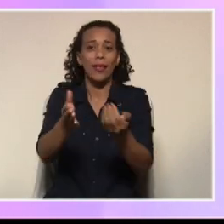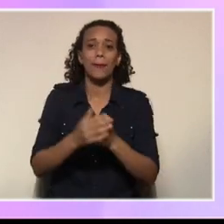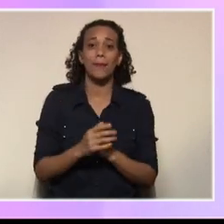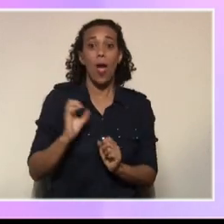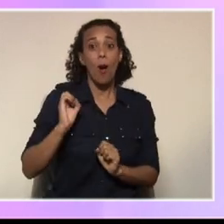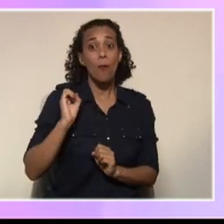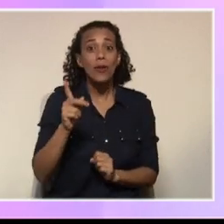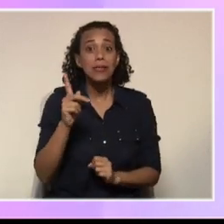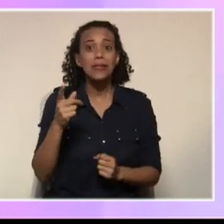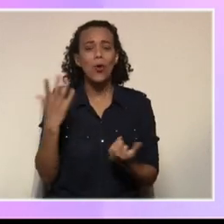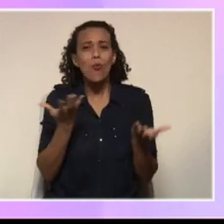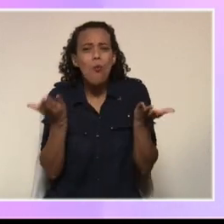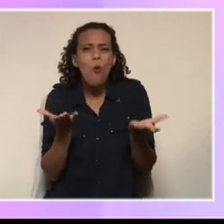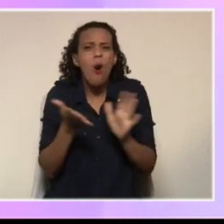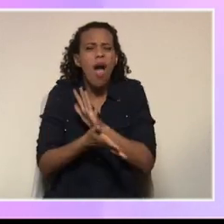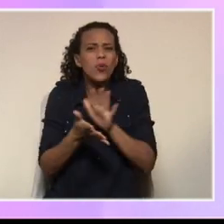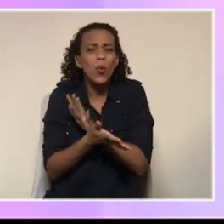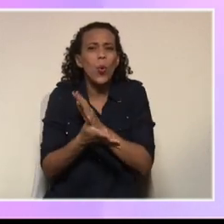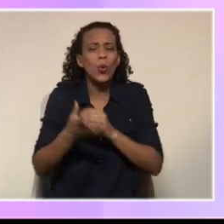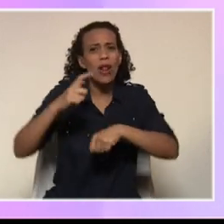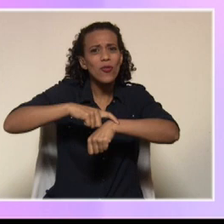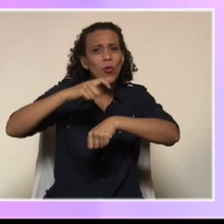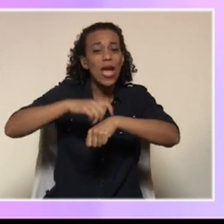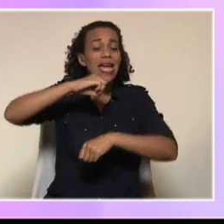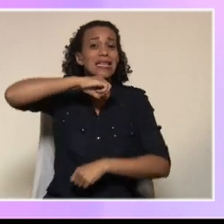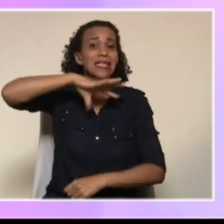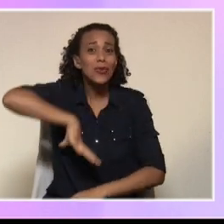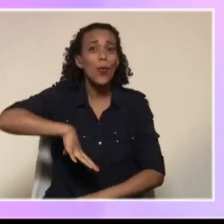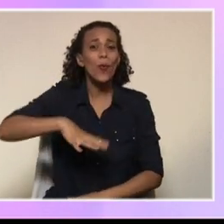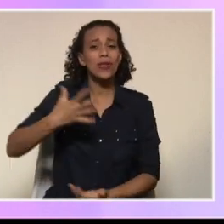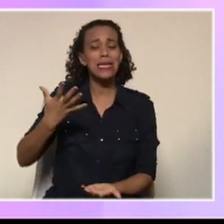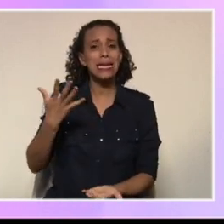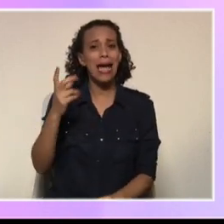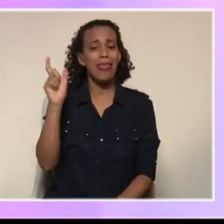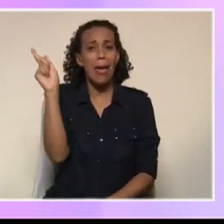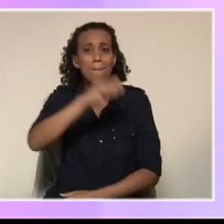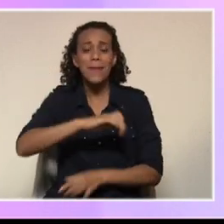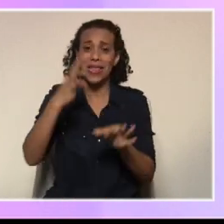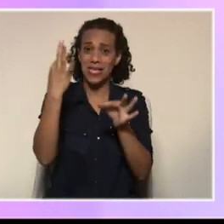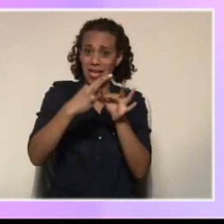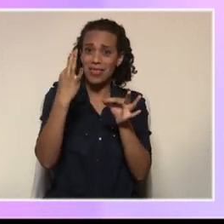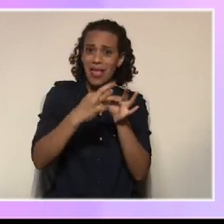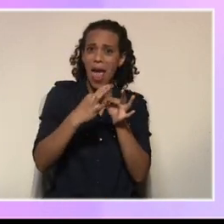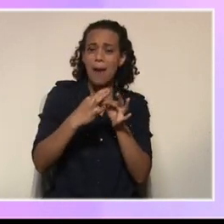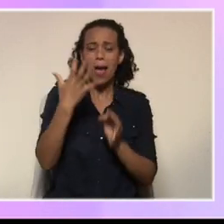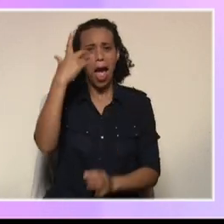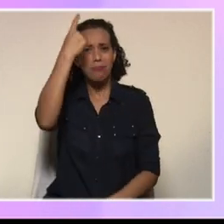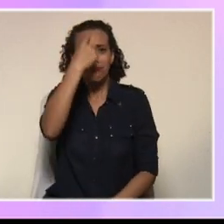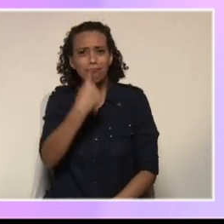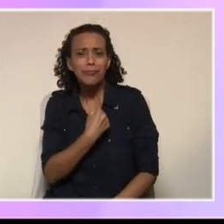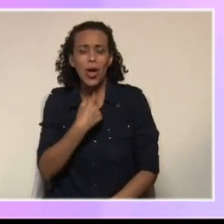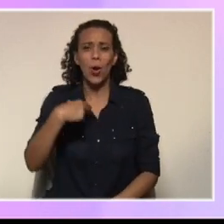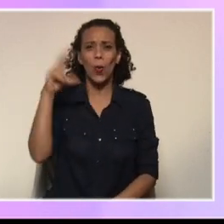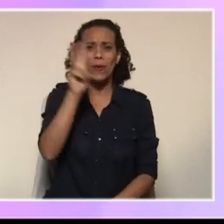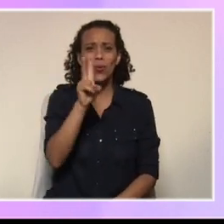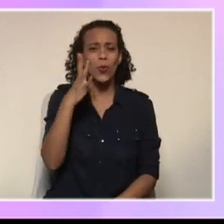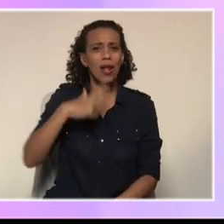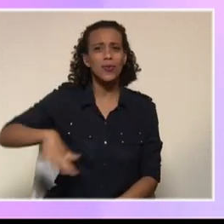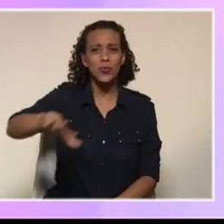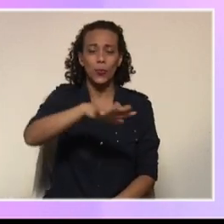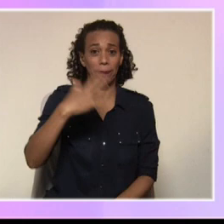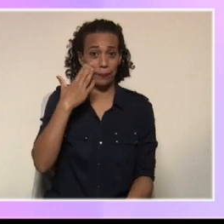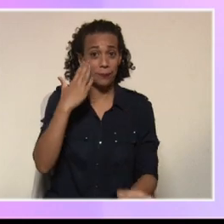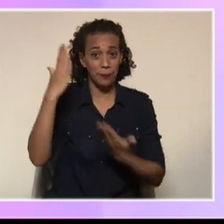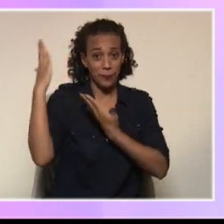eso vamos a ver cuáles son los acontecimientos notables, esas fechas históricas que nos caracterizan como venezolanas y venezolanos y lo hacemos con el